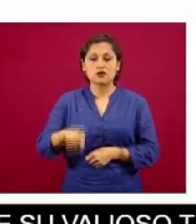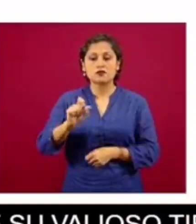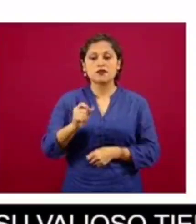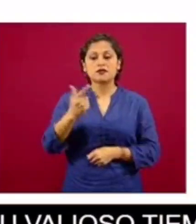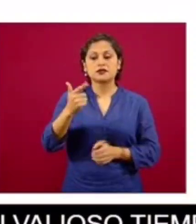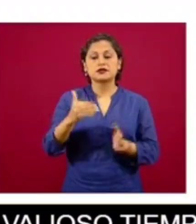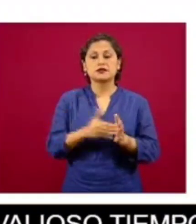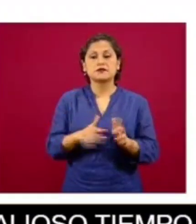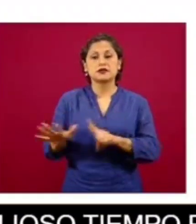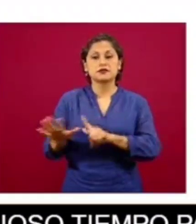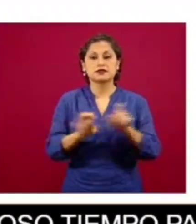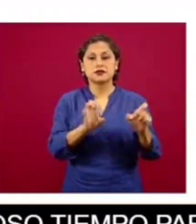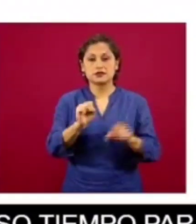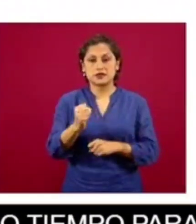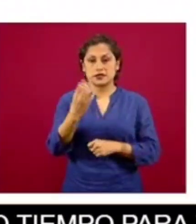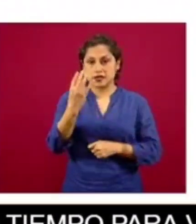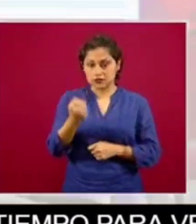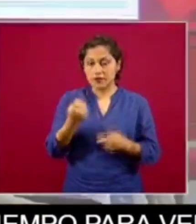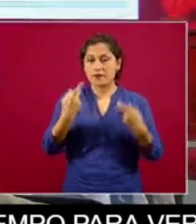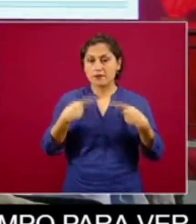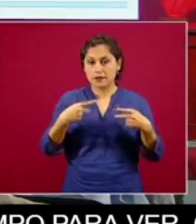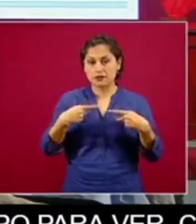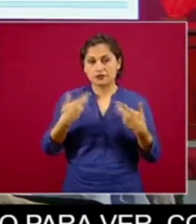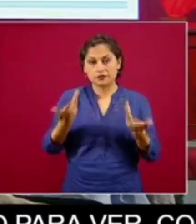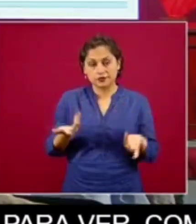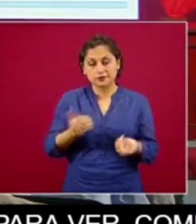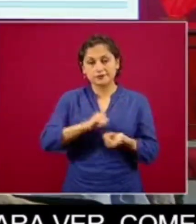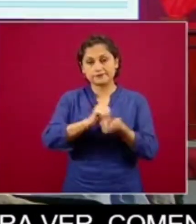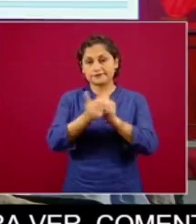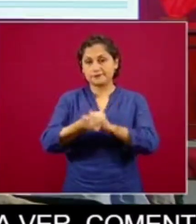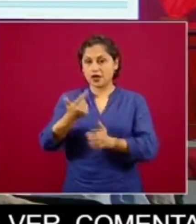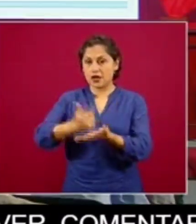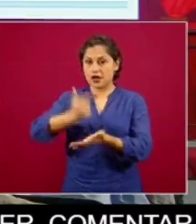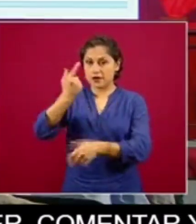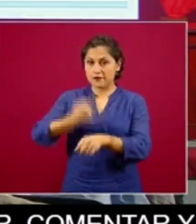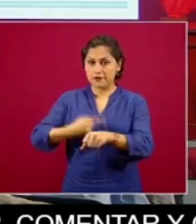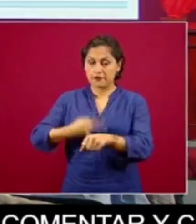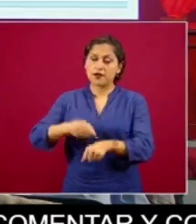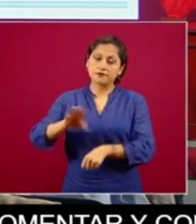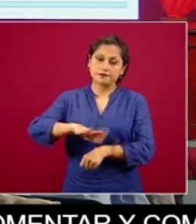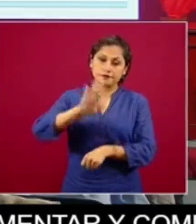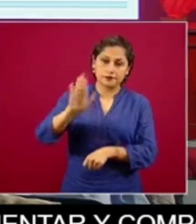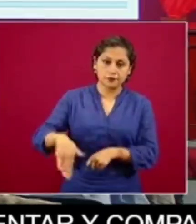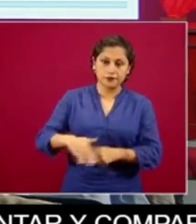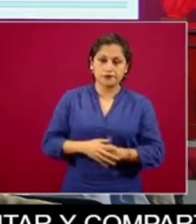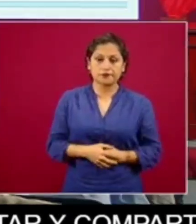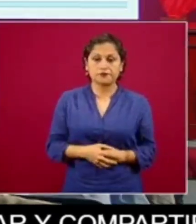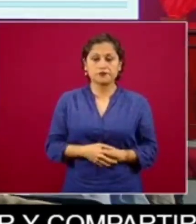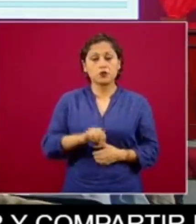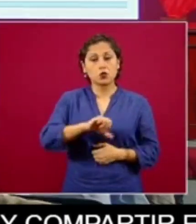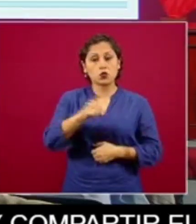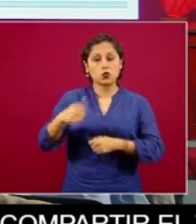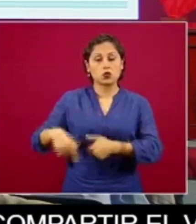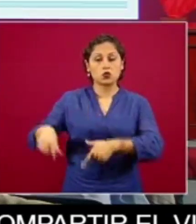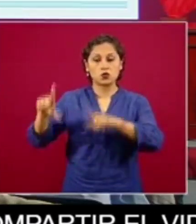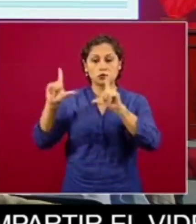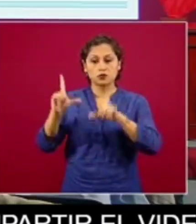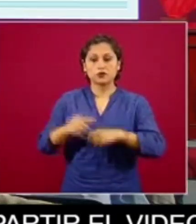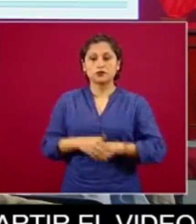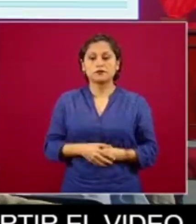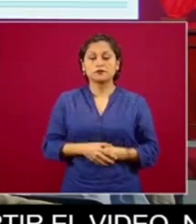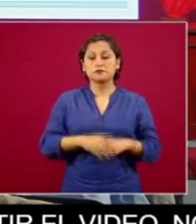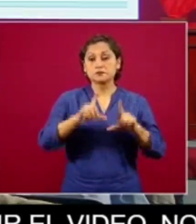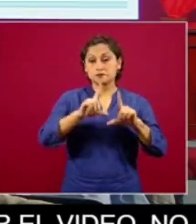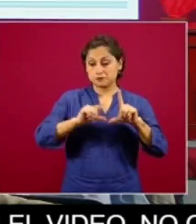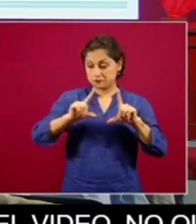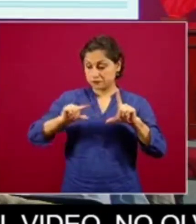27.769 personas que han perdido la vida a consecuencia de las complicaciones de la enfermedad. Veamos la siguiente diapositiva. Nuestra